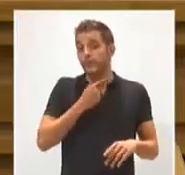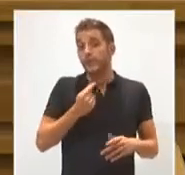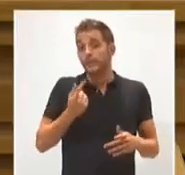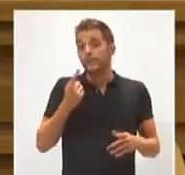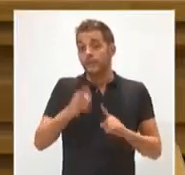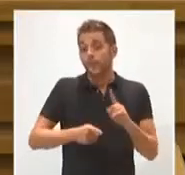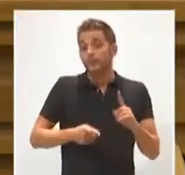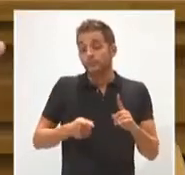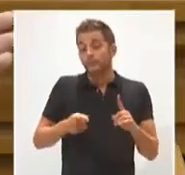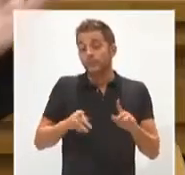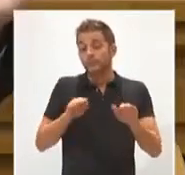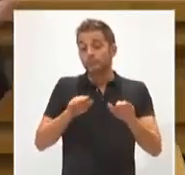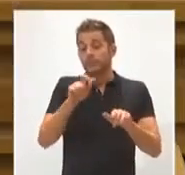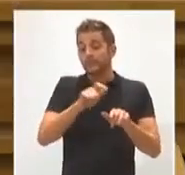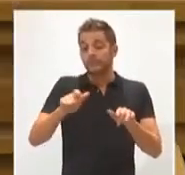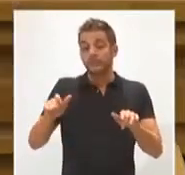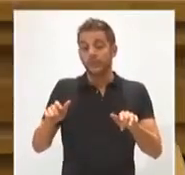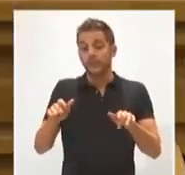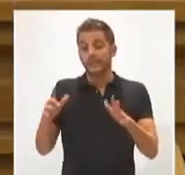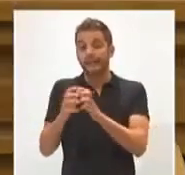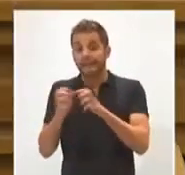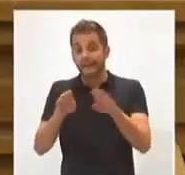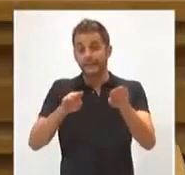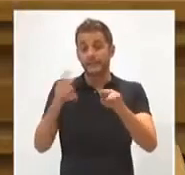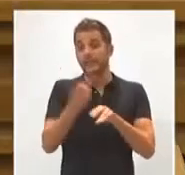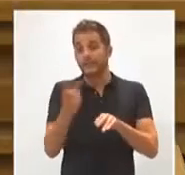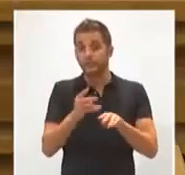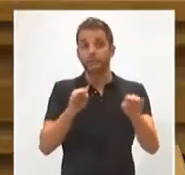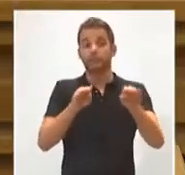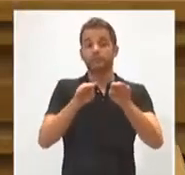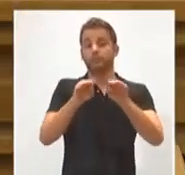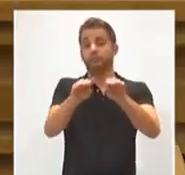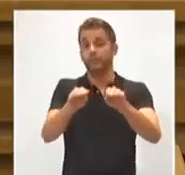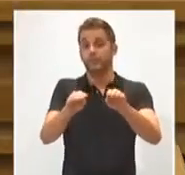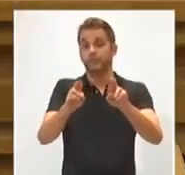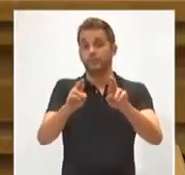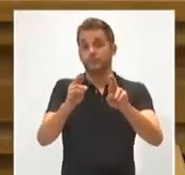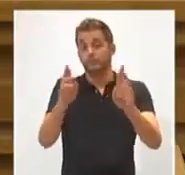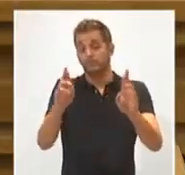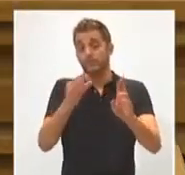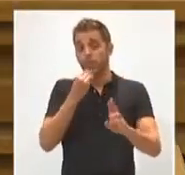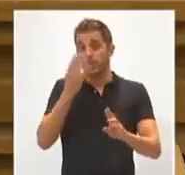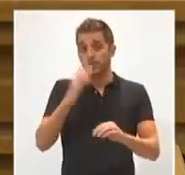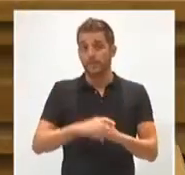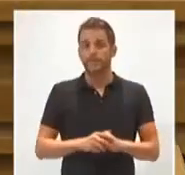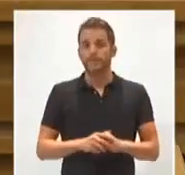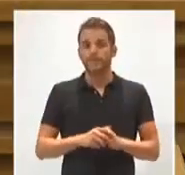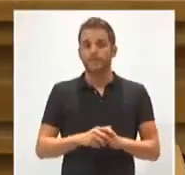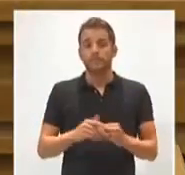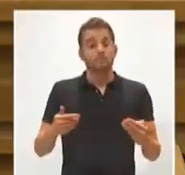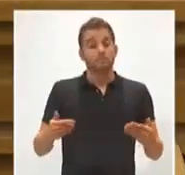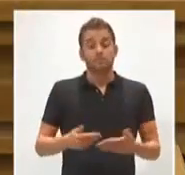a las ambiciones de la gente en fin creo sinceramente señorías que